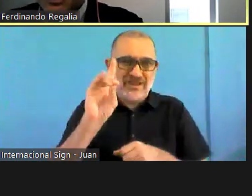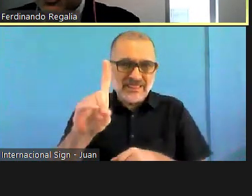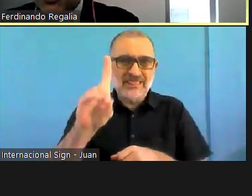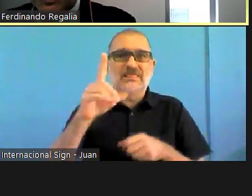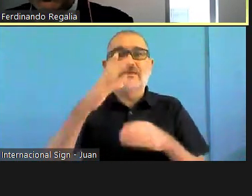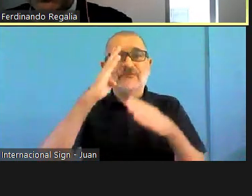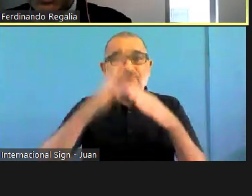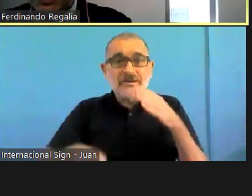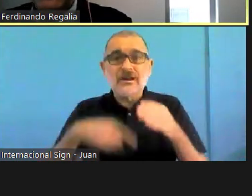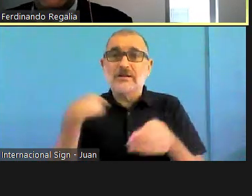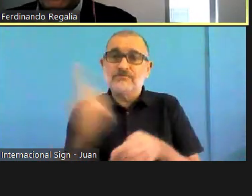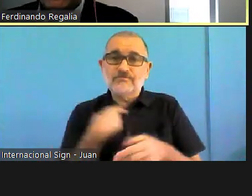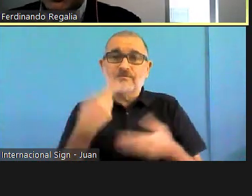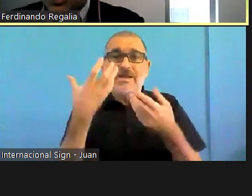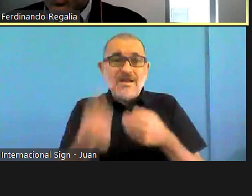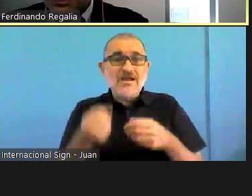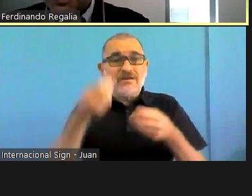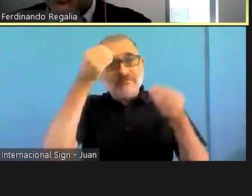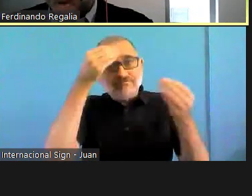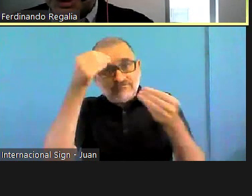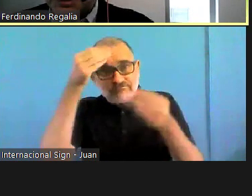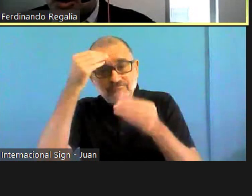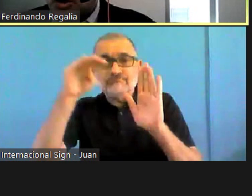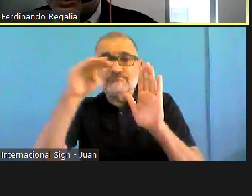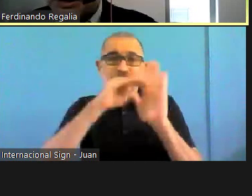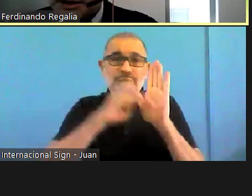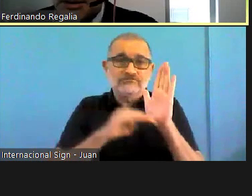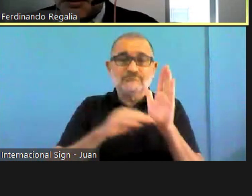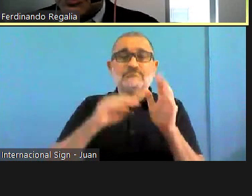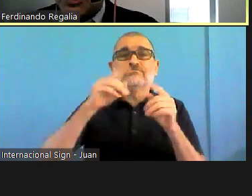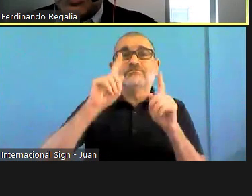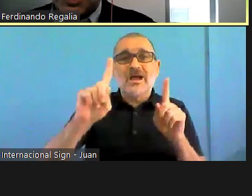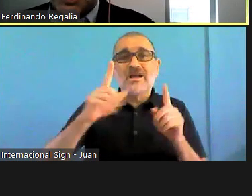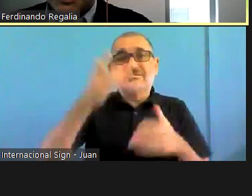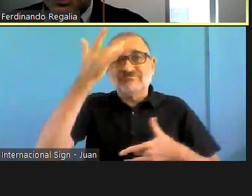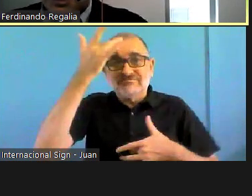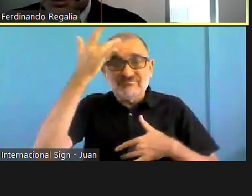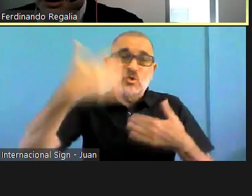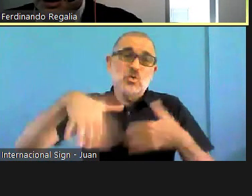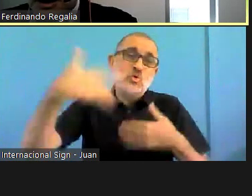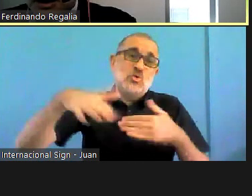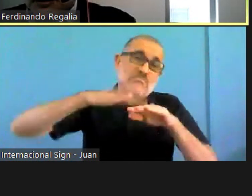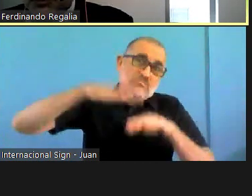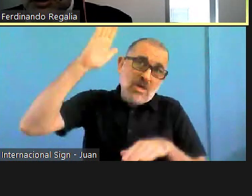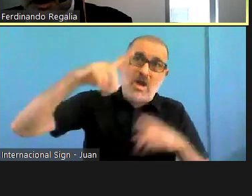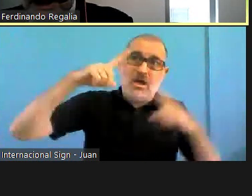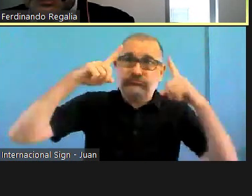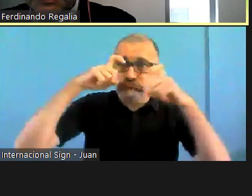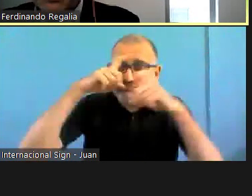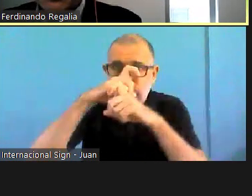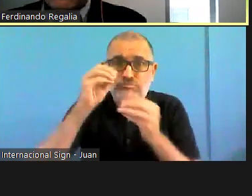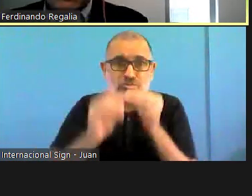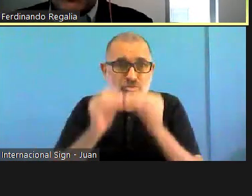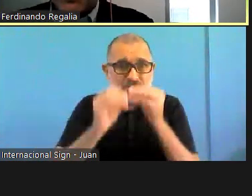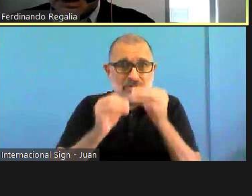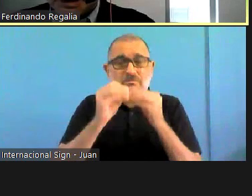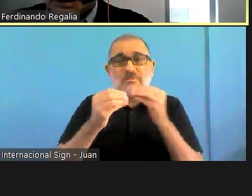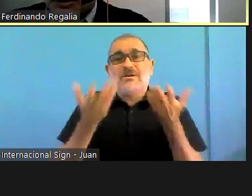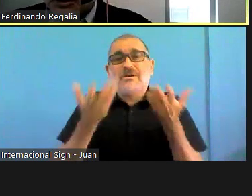muy difícil esto último. Actualmente los países en el mundo están deseosos de pagar una cantidad considerable de